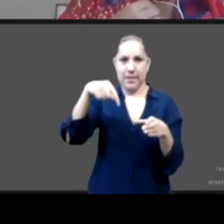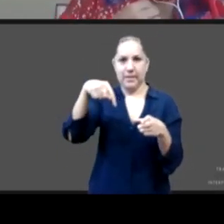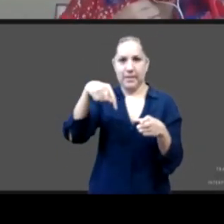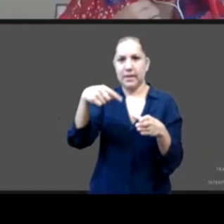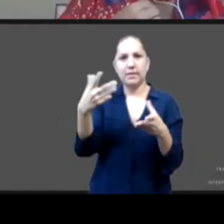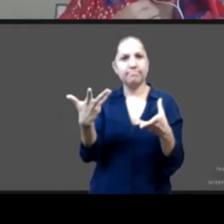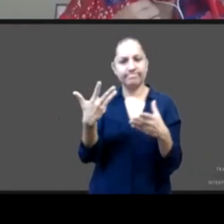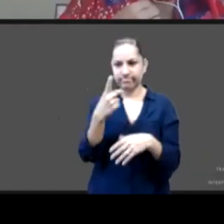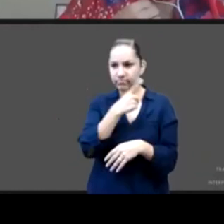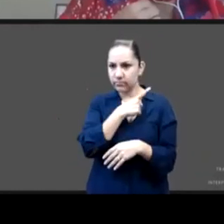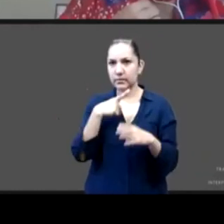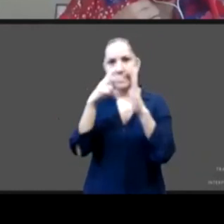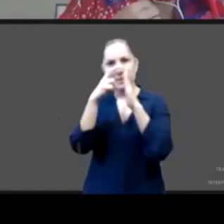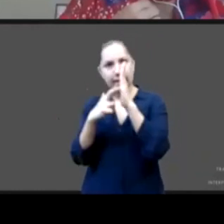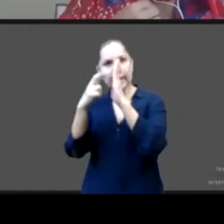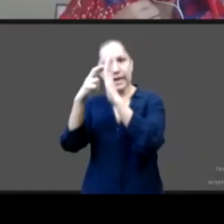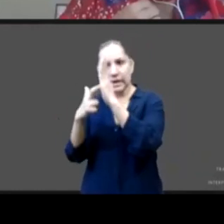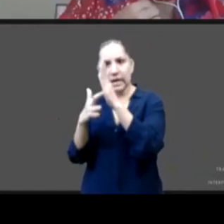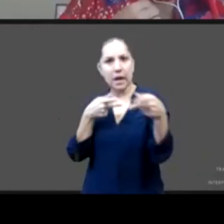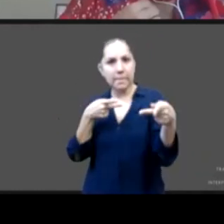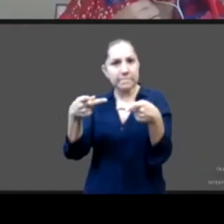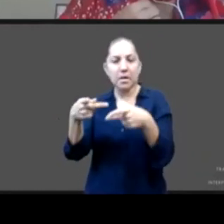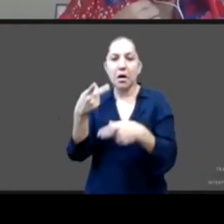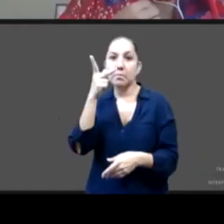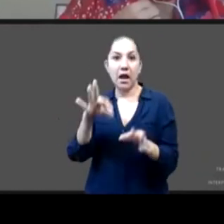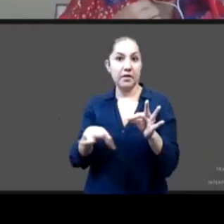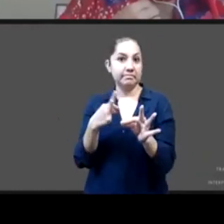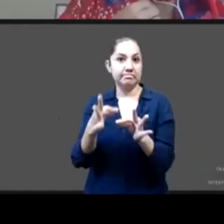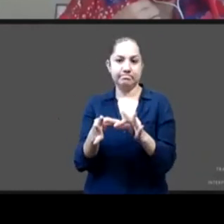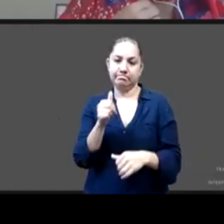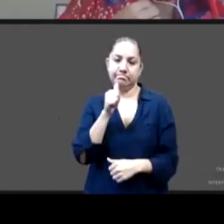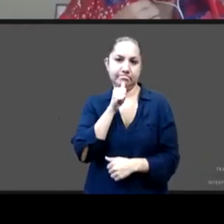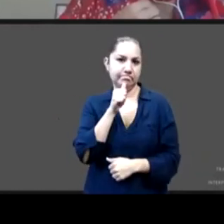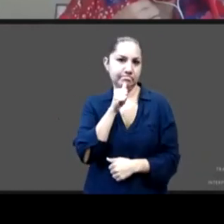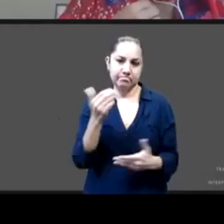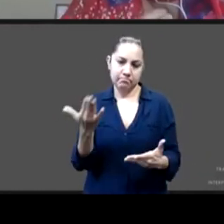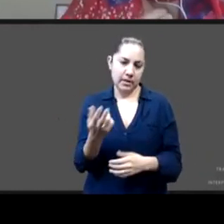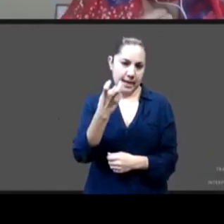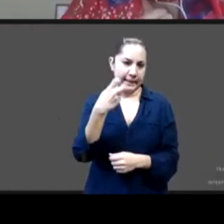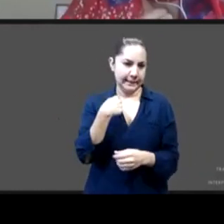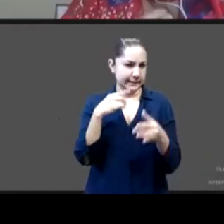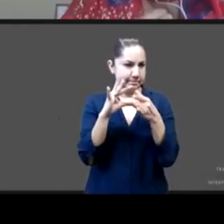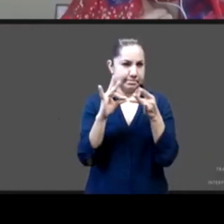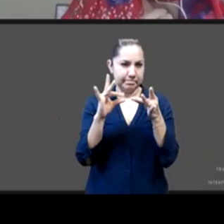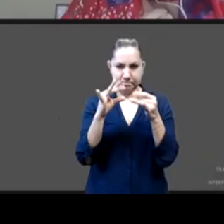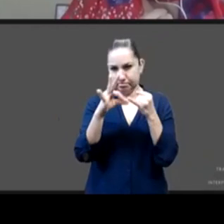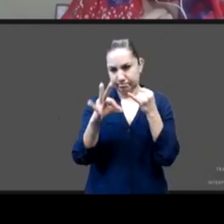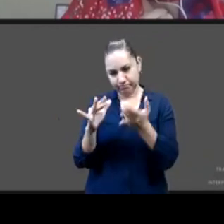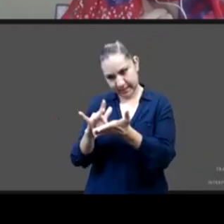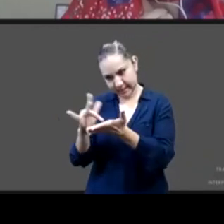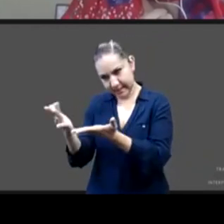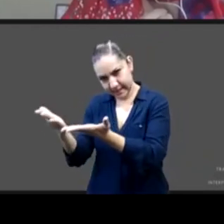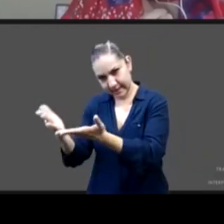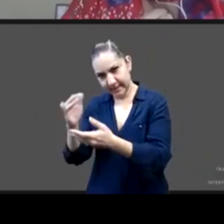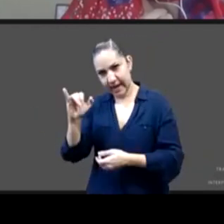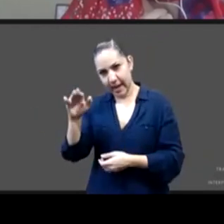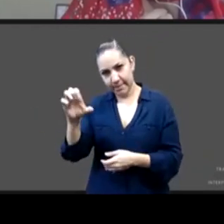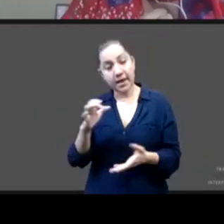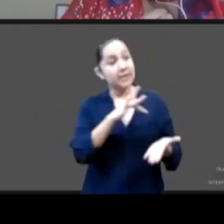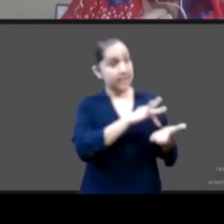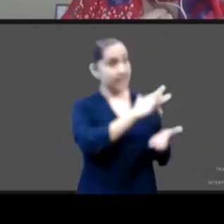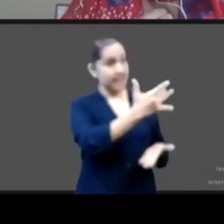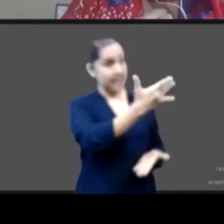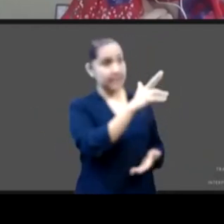no se logra que sean imprescriptibles. Sí, pues ahí dejo esta intervención. Gracias, Juan Martín. Muchísimas gracias, Ricardo, por todo este